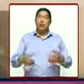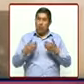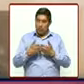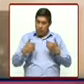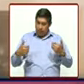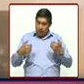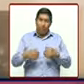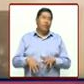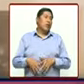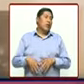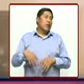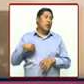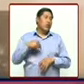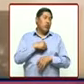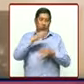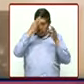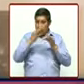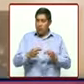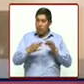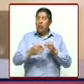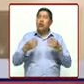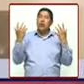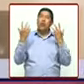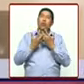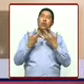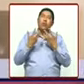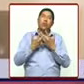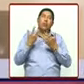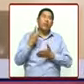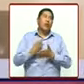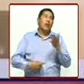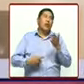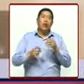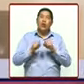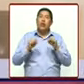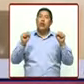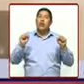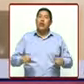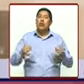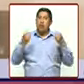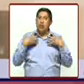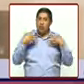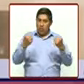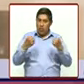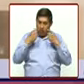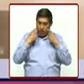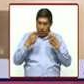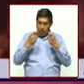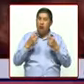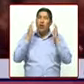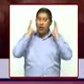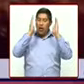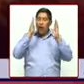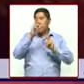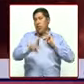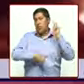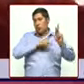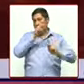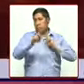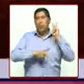Paralelamente se ha determinado la coordinación en lo que hace a los sistemas de salud para ver la atención de la